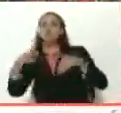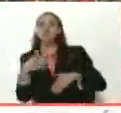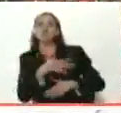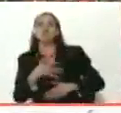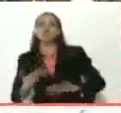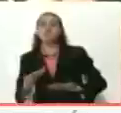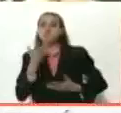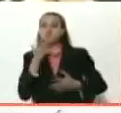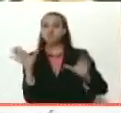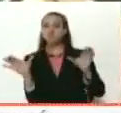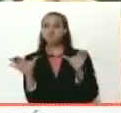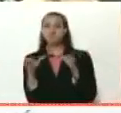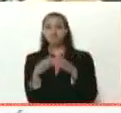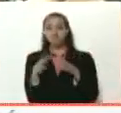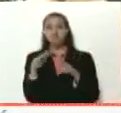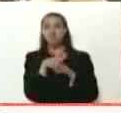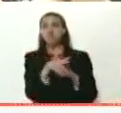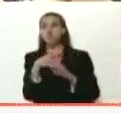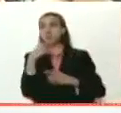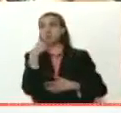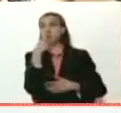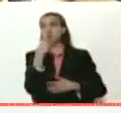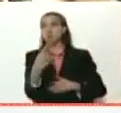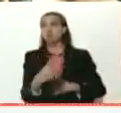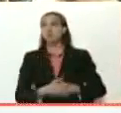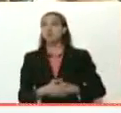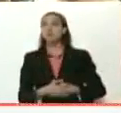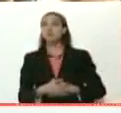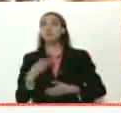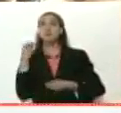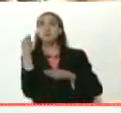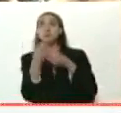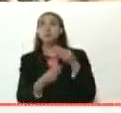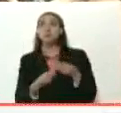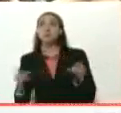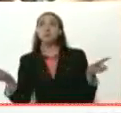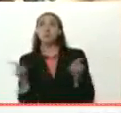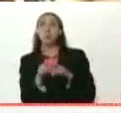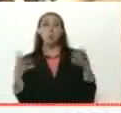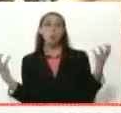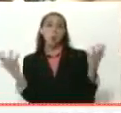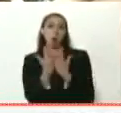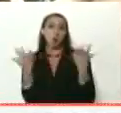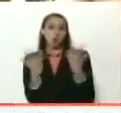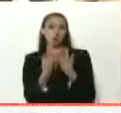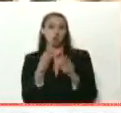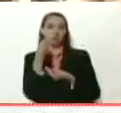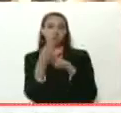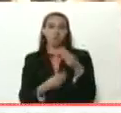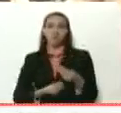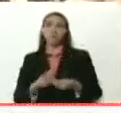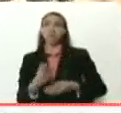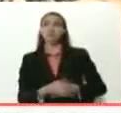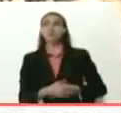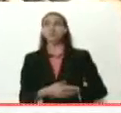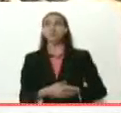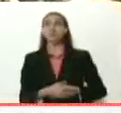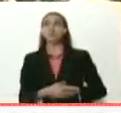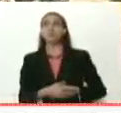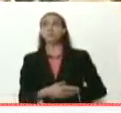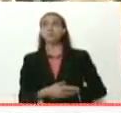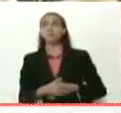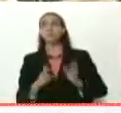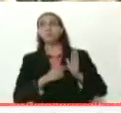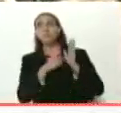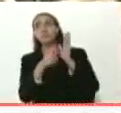hay un grupo violento que dicen se atribuyó, este es un grupo terrorista que se atribuyó la autoría. Pero eso está orquestado en